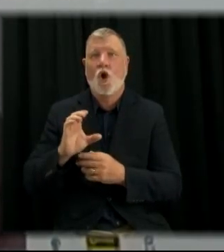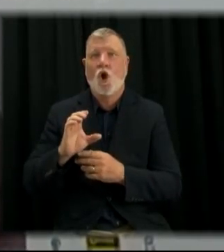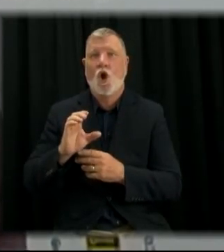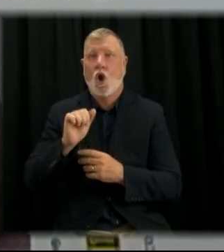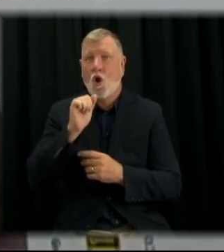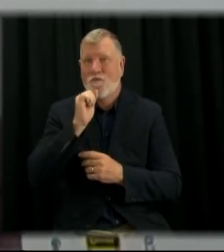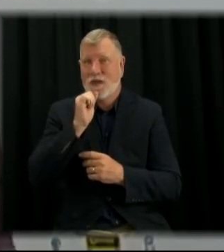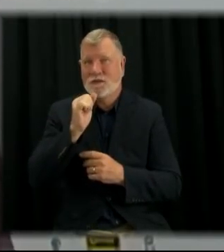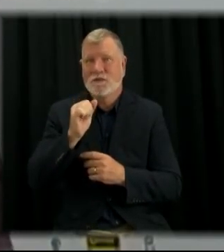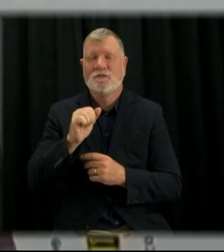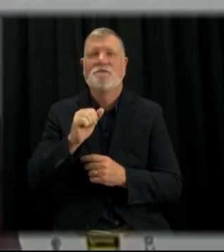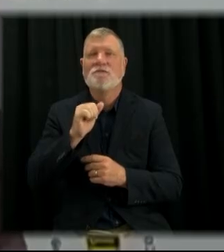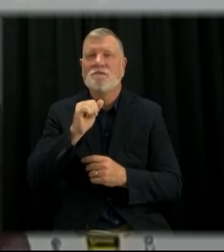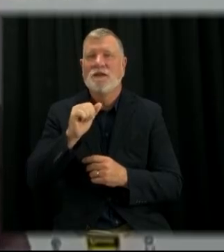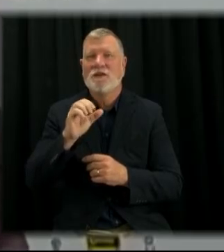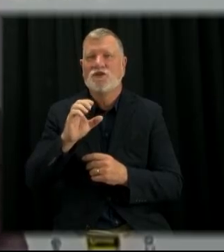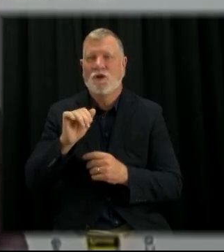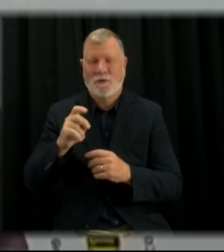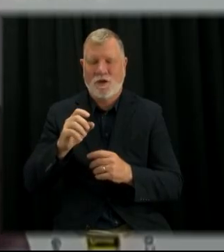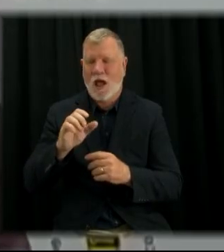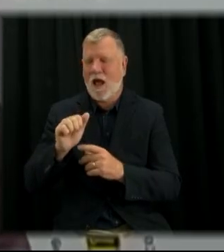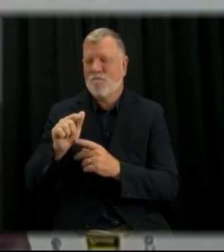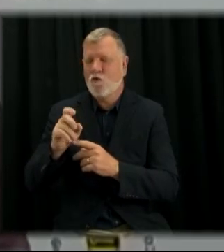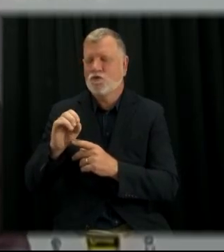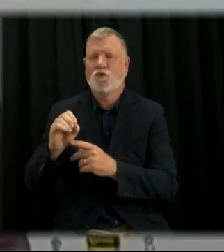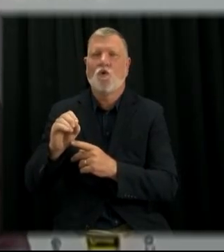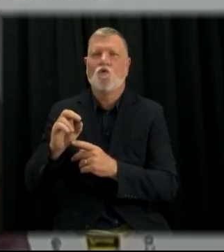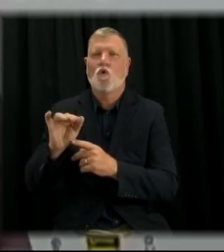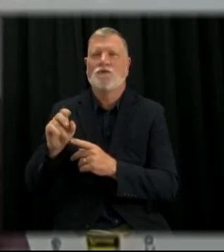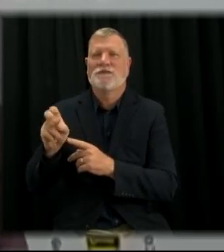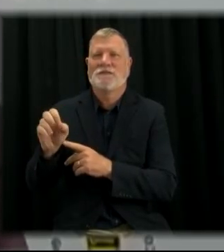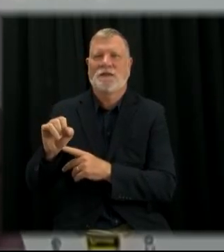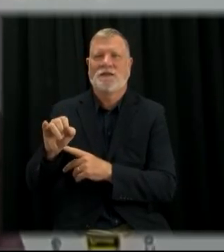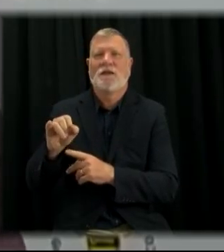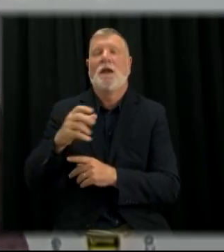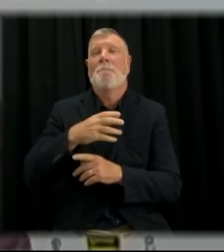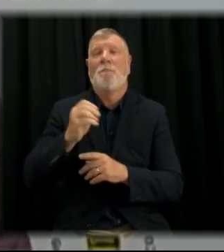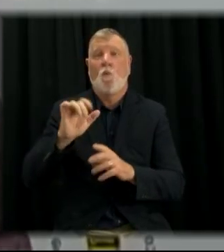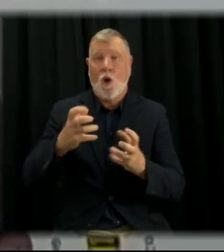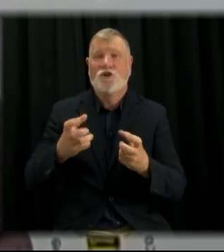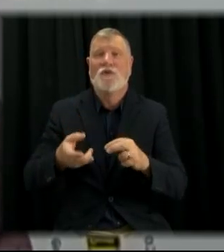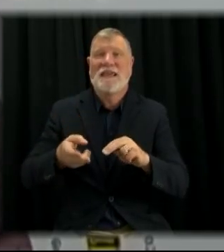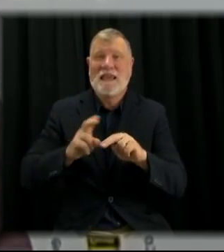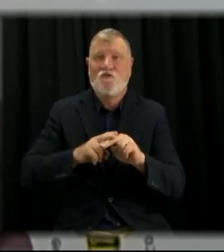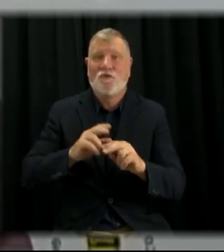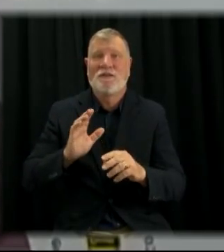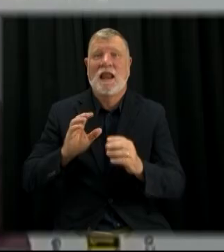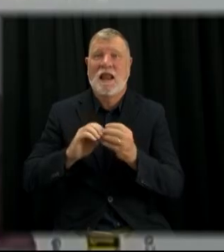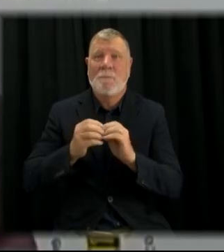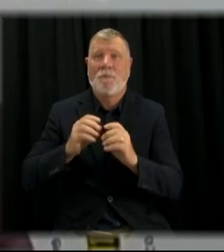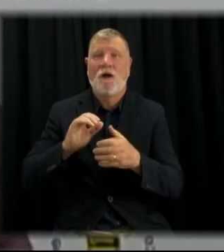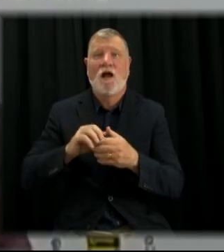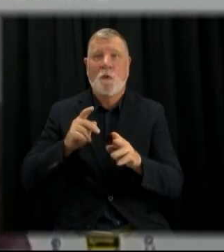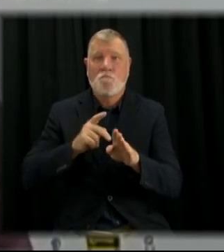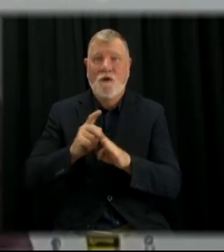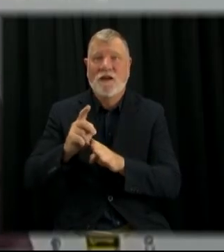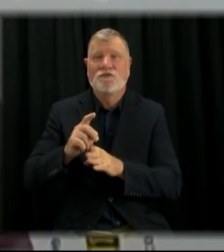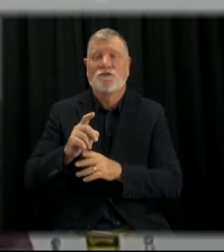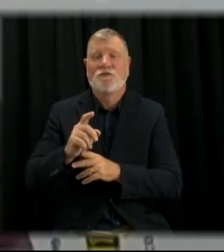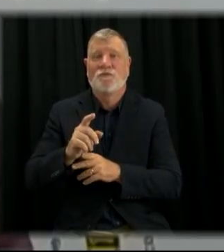y un empleado del servicio de confianza, que es Alfonso Rossi. Así que sí queremos aumentar el número